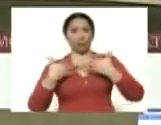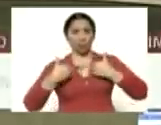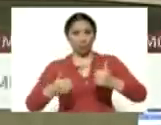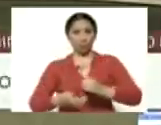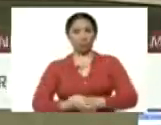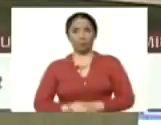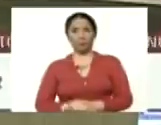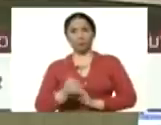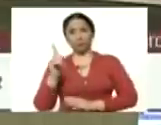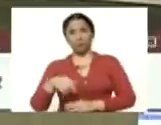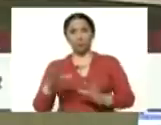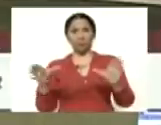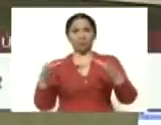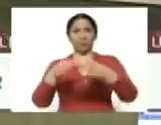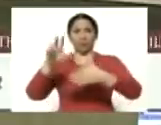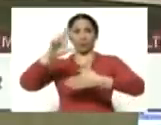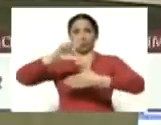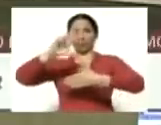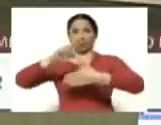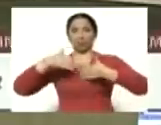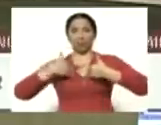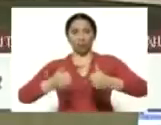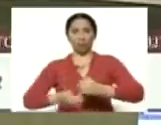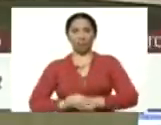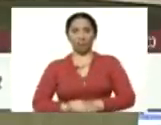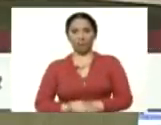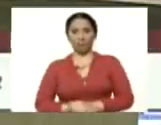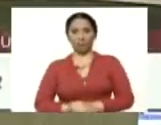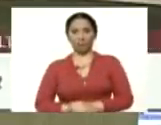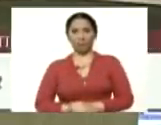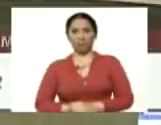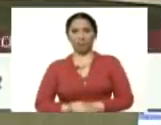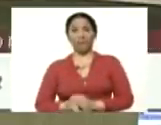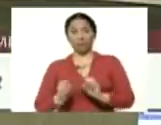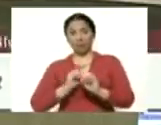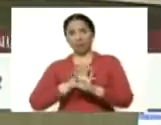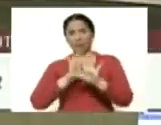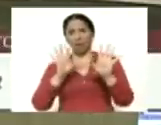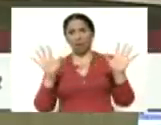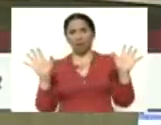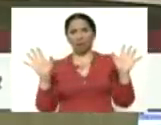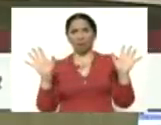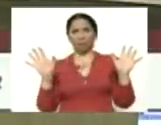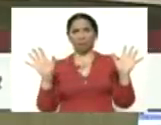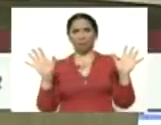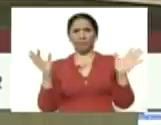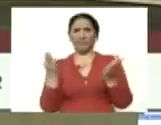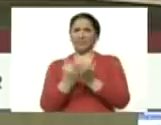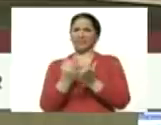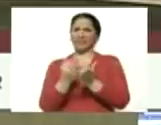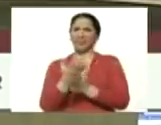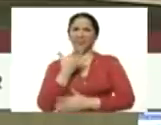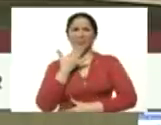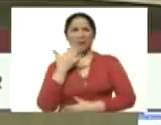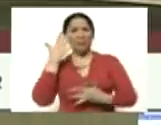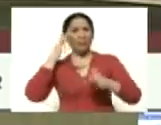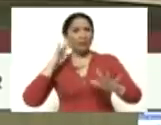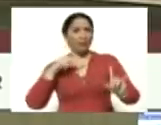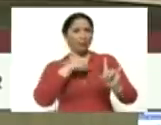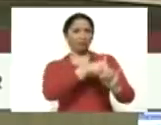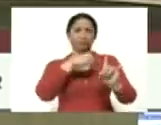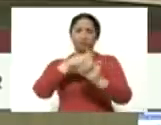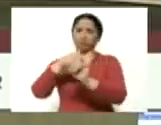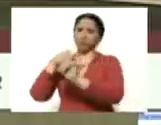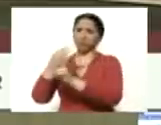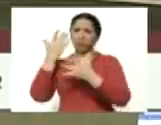y por la Organización Panamericana de la Salud. Claro, siempre habrá el intento de agredir, siempre habrá el intento